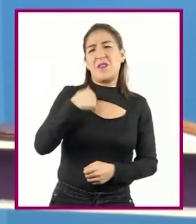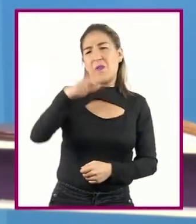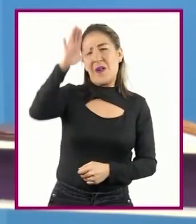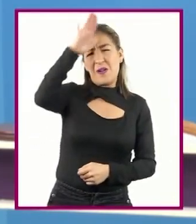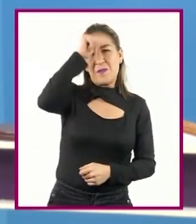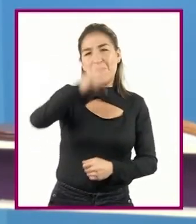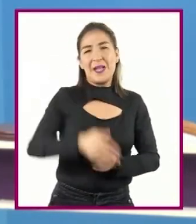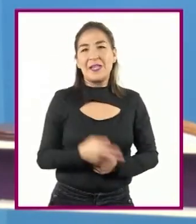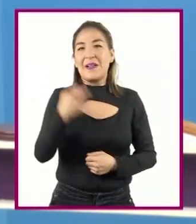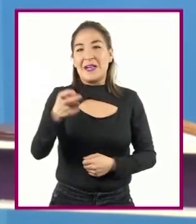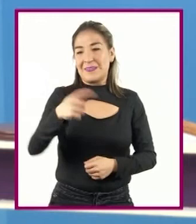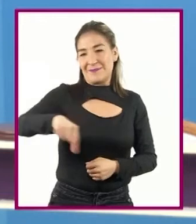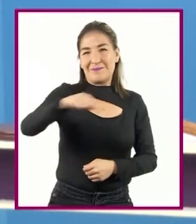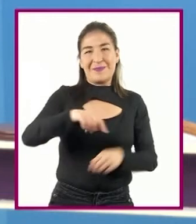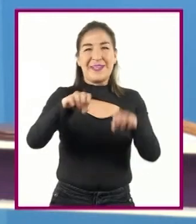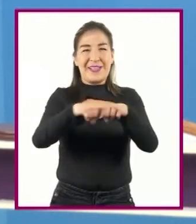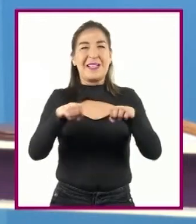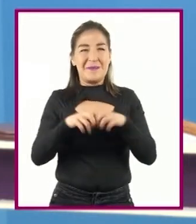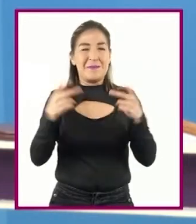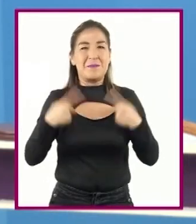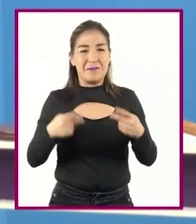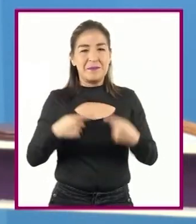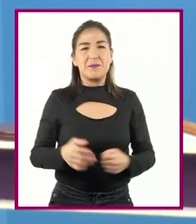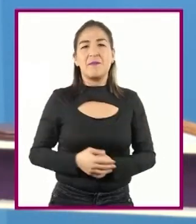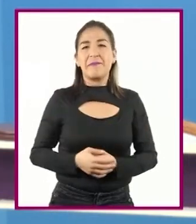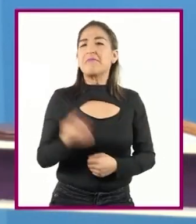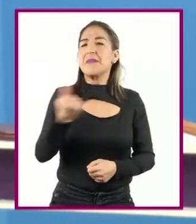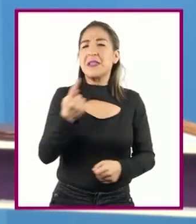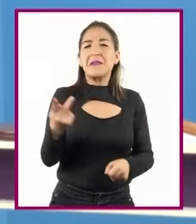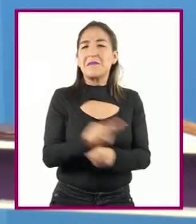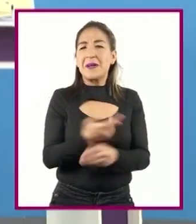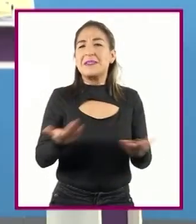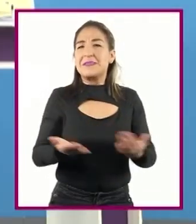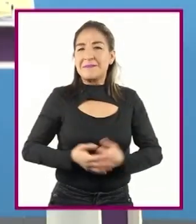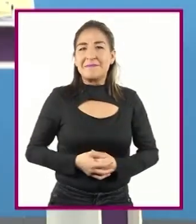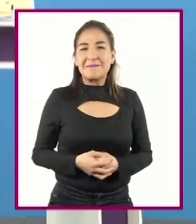entre los miembros de su equipo. ¿Qué sucede?